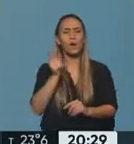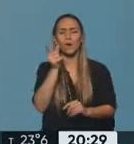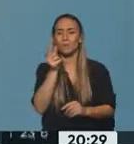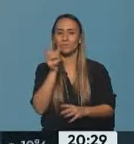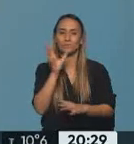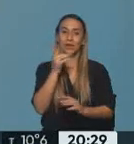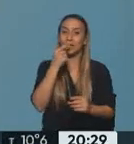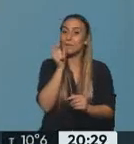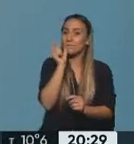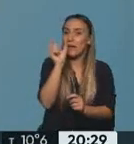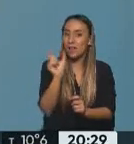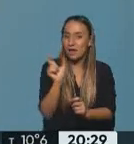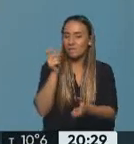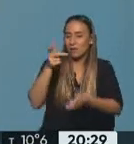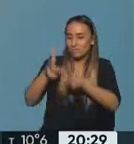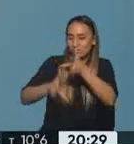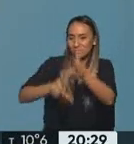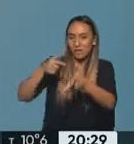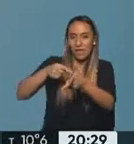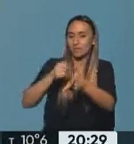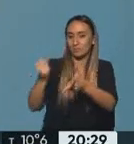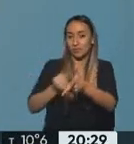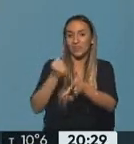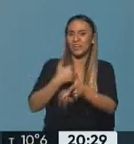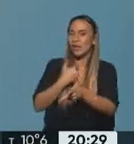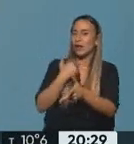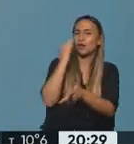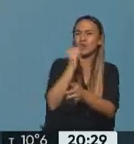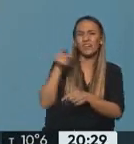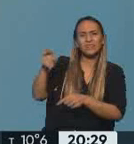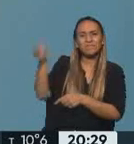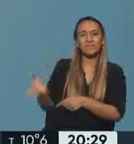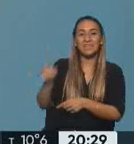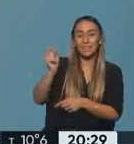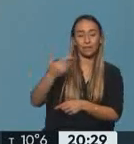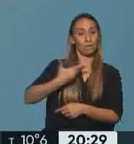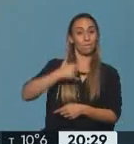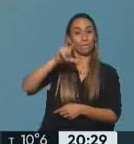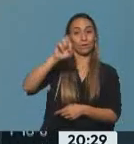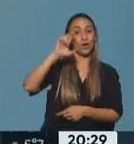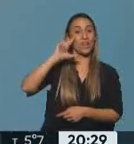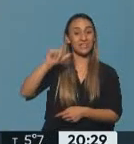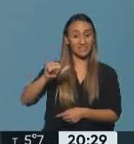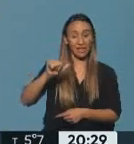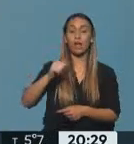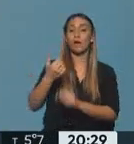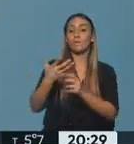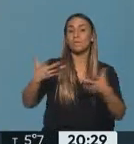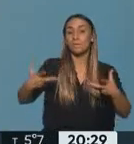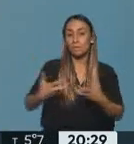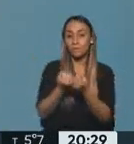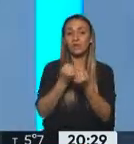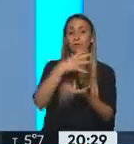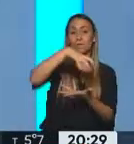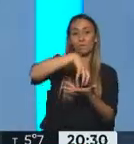yo voy a continuar describiendo quién es Florencia Daud, miembro fundadora de la Fundación Biojur para